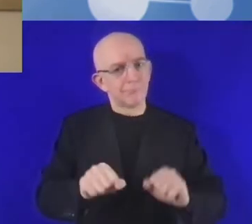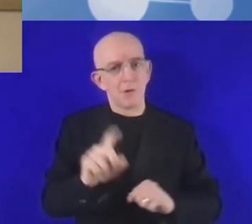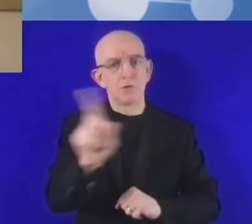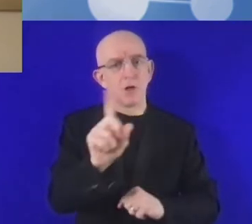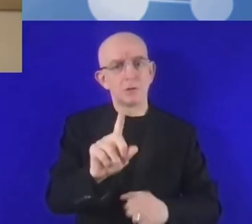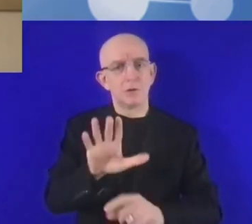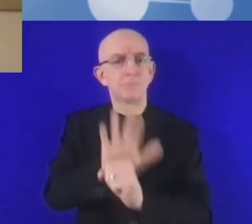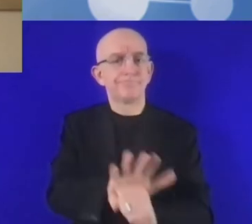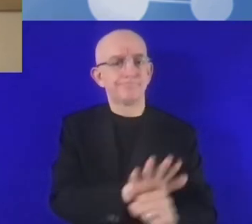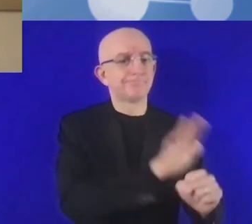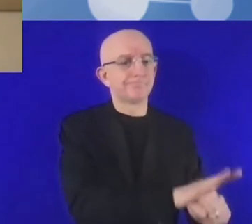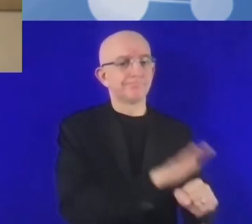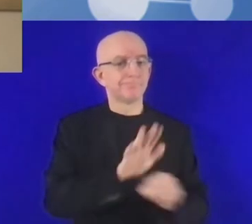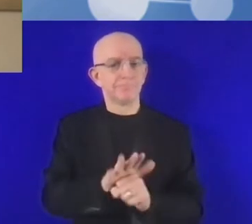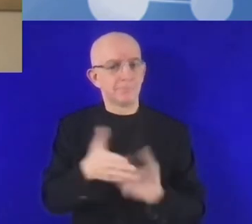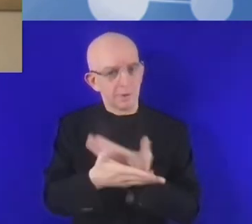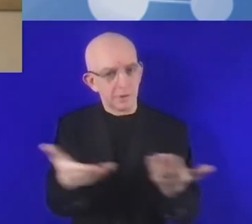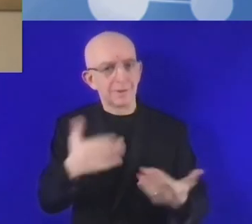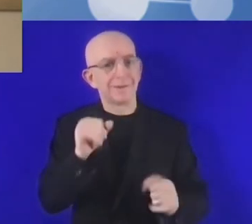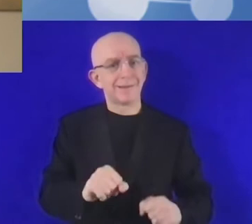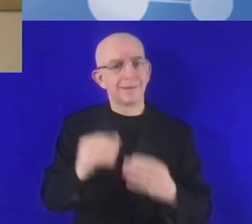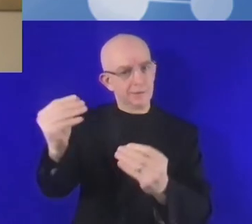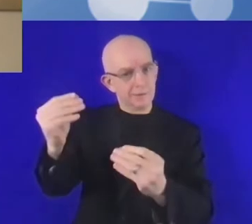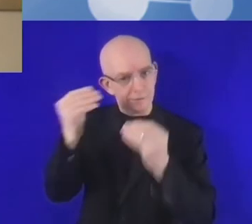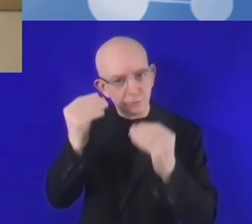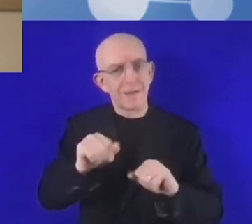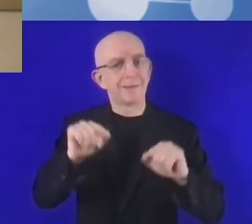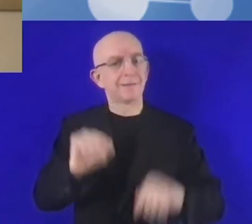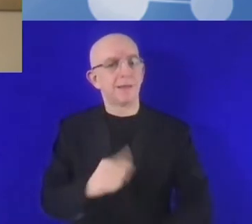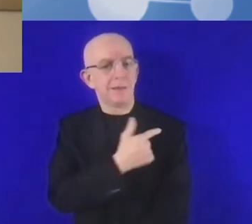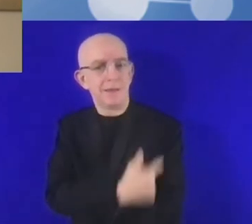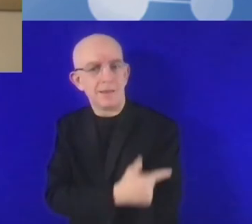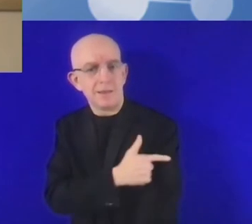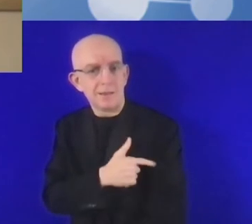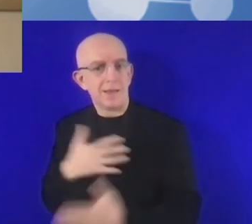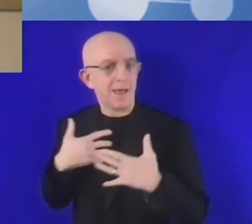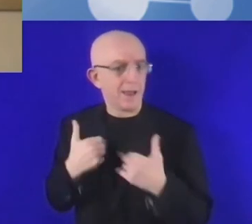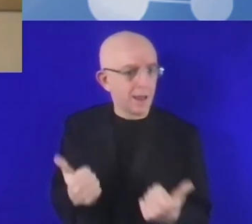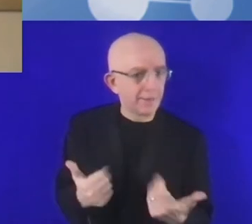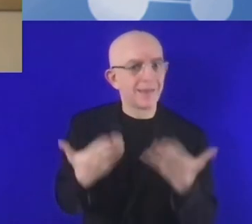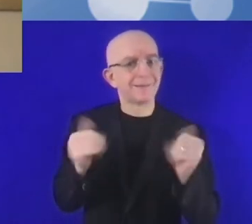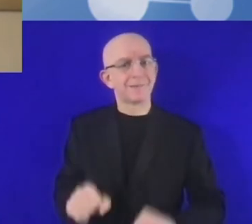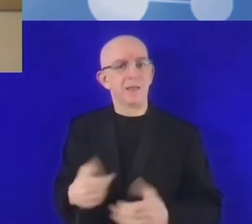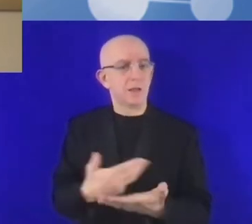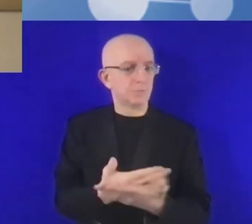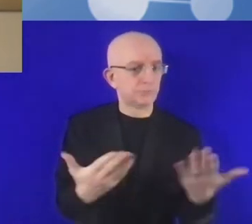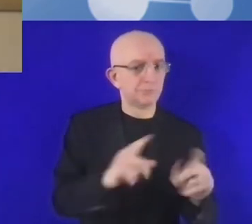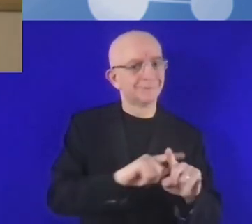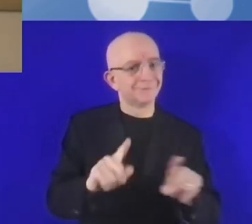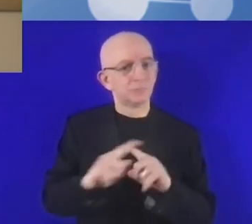sanidad, a servicios escolares y educación, porque es algo crucial para el